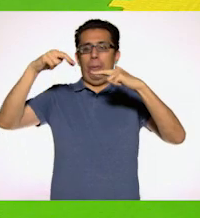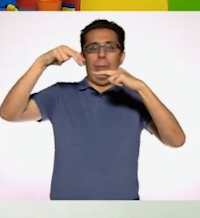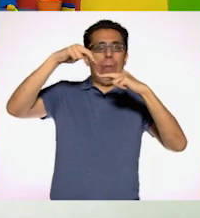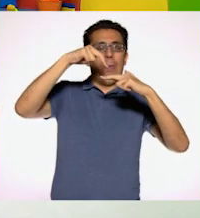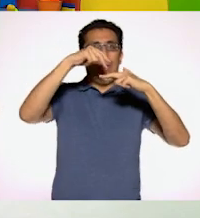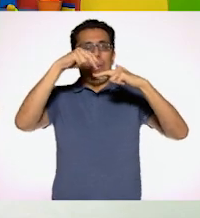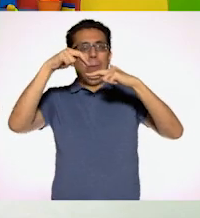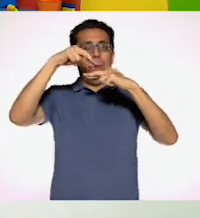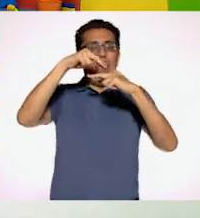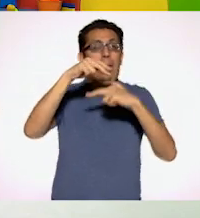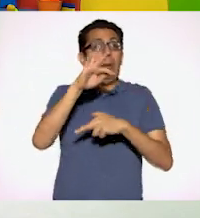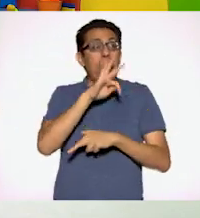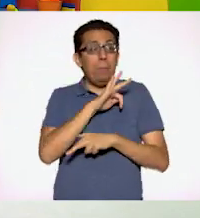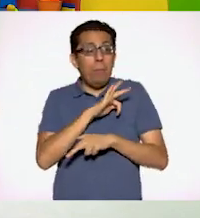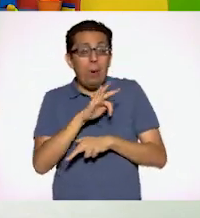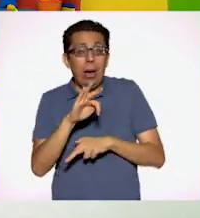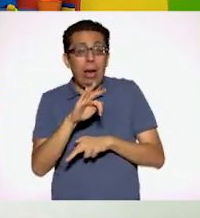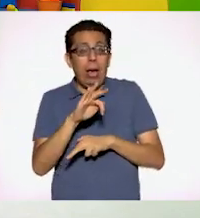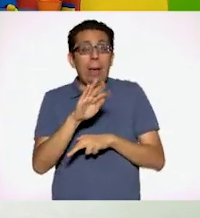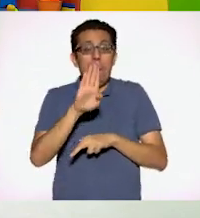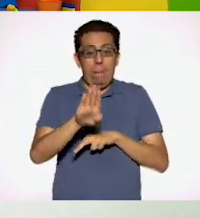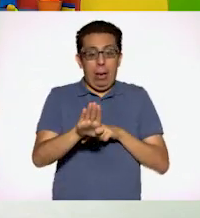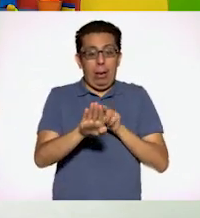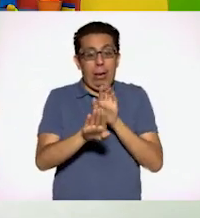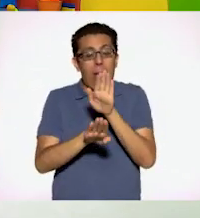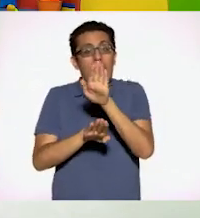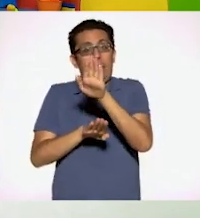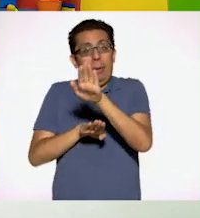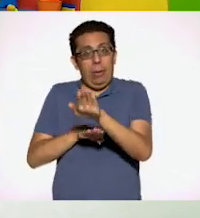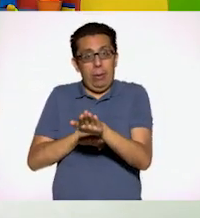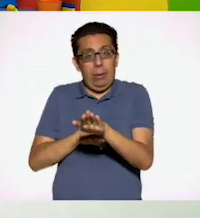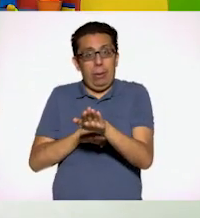Puedes poner un pie enfrente del otro.